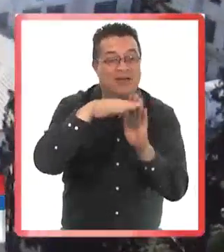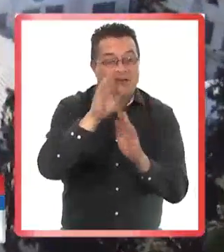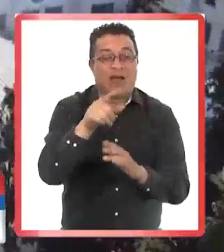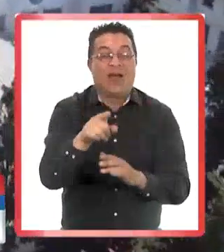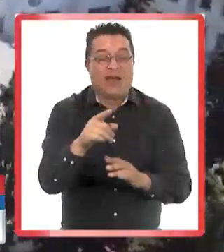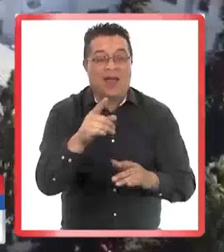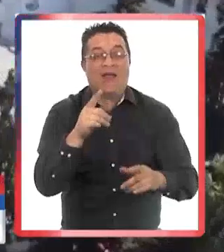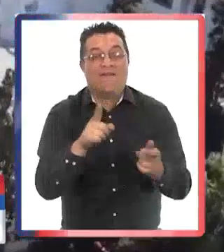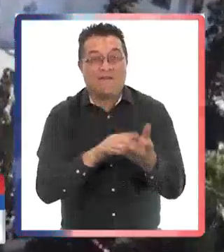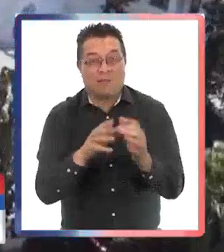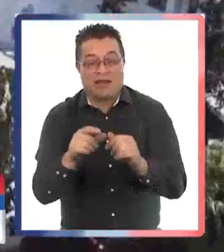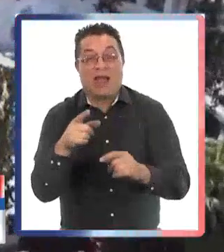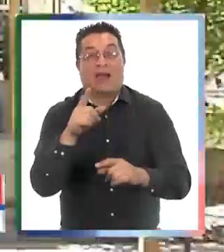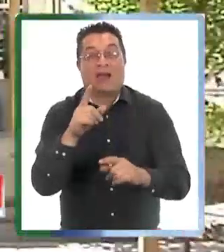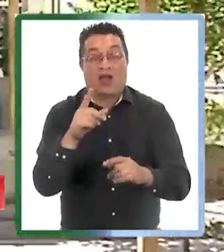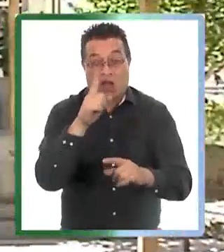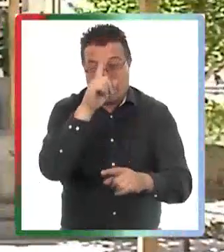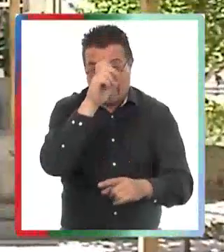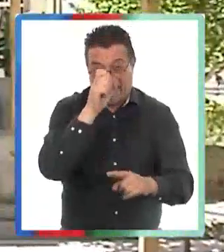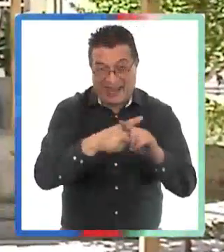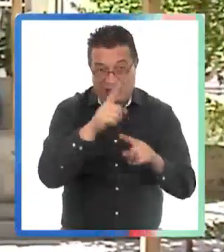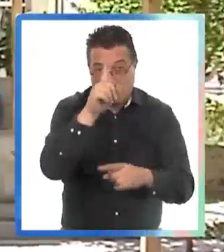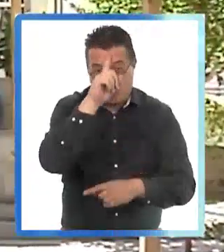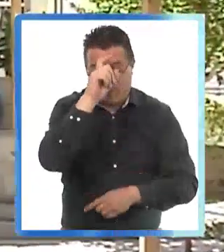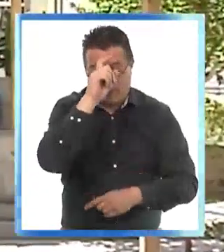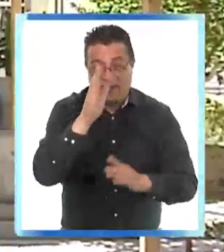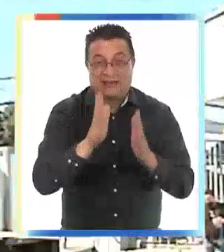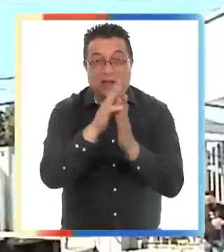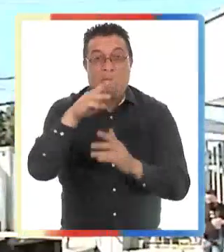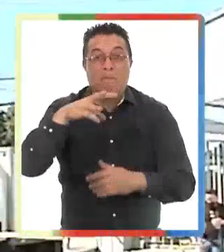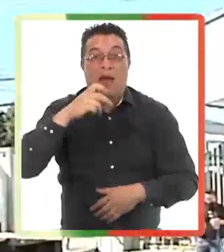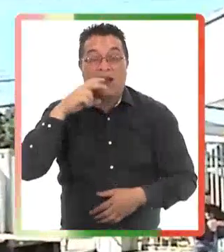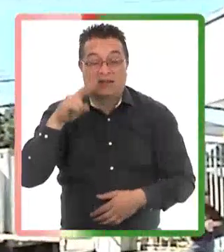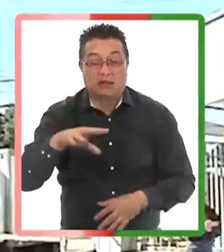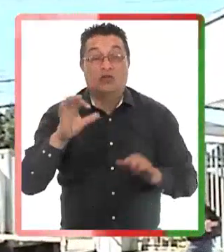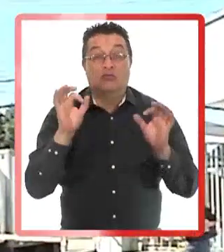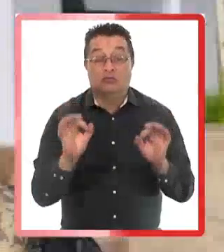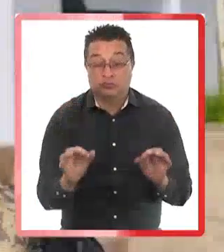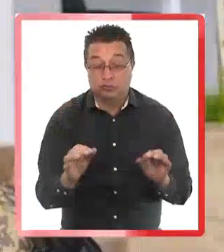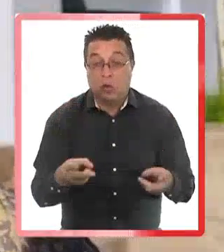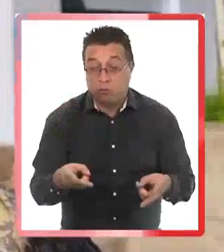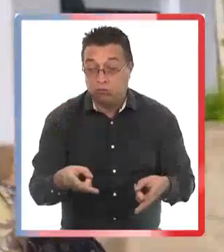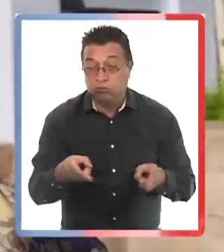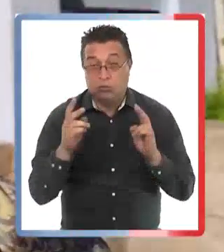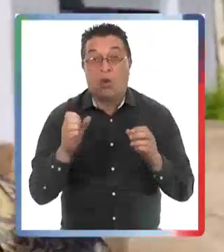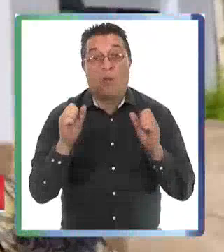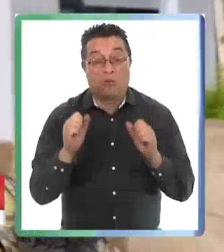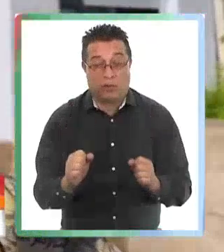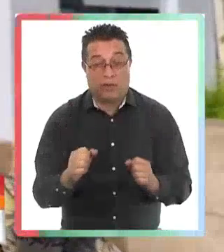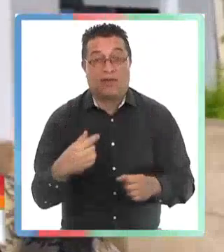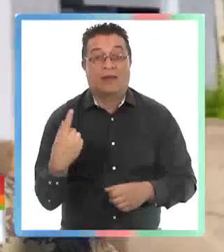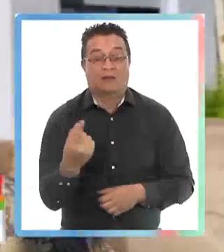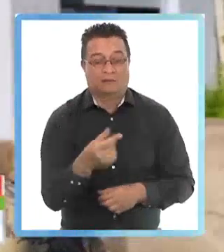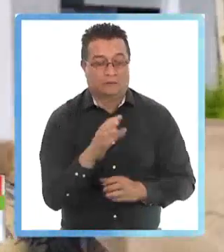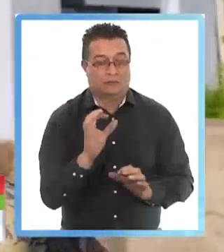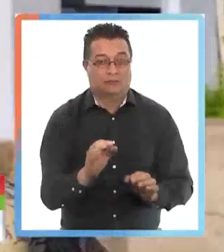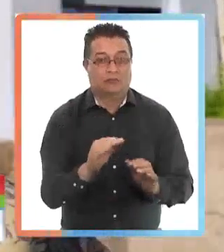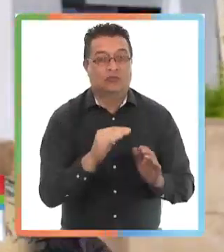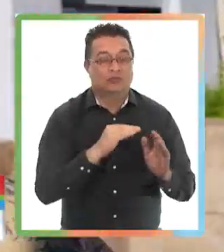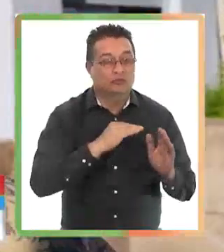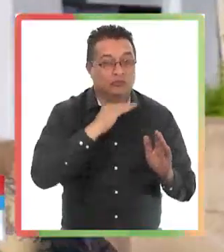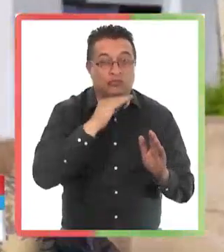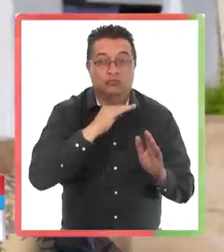Familias en las dependencias del ex Hospital San Martín de Quillota. Coincidimos con lo concreto, ¿no? Coincidimos con la posibilidad ya